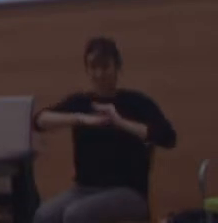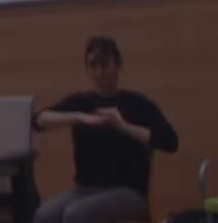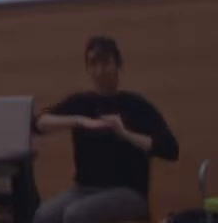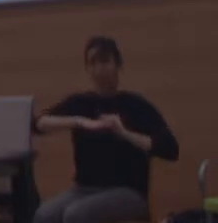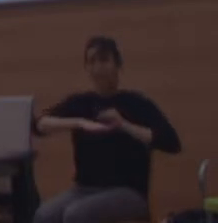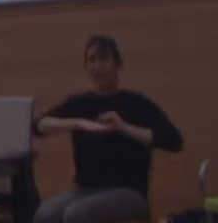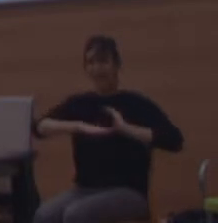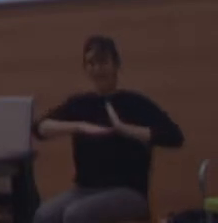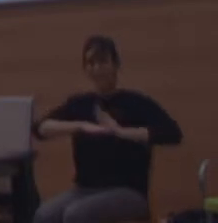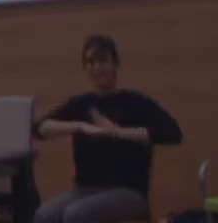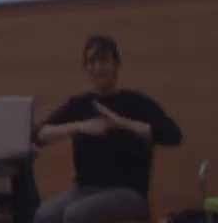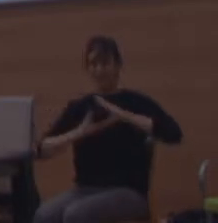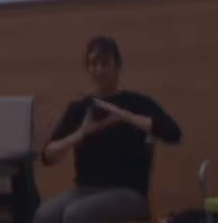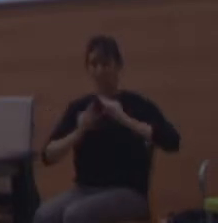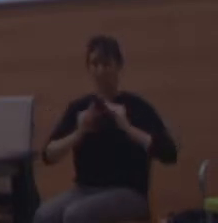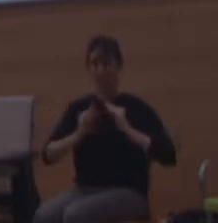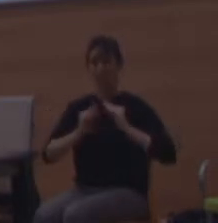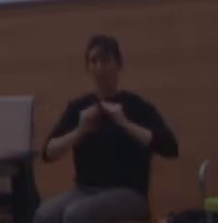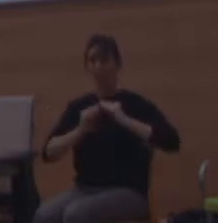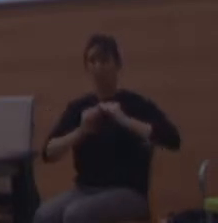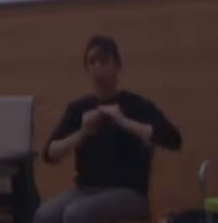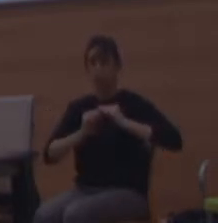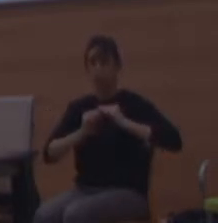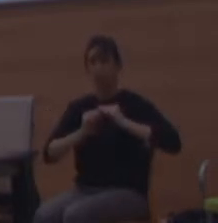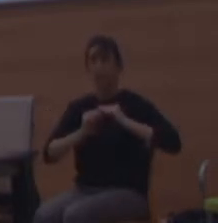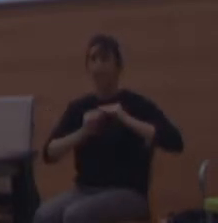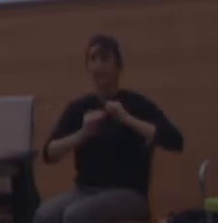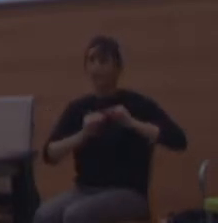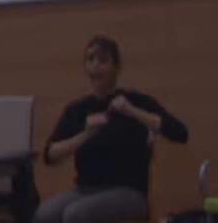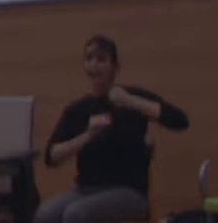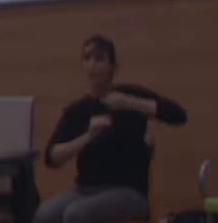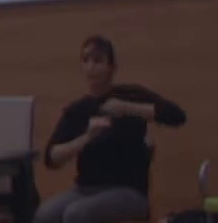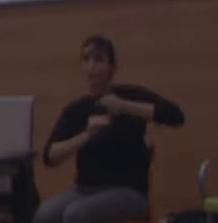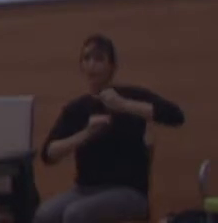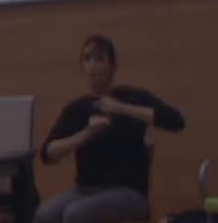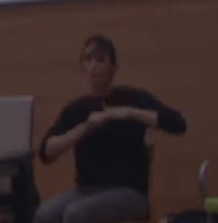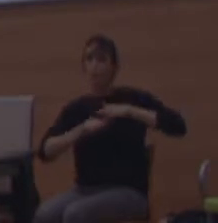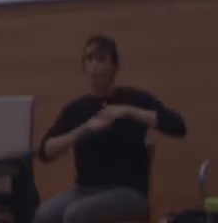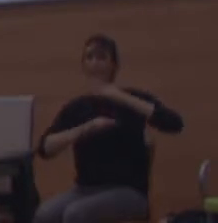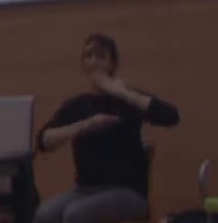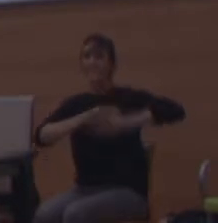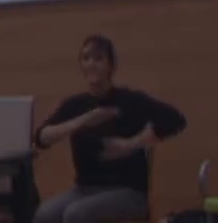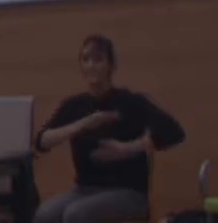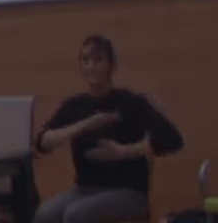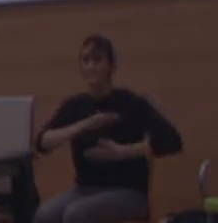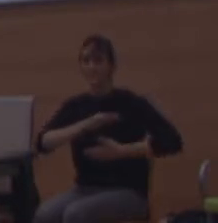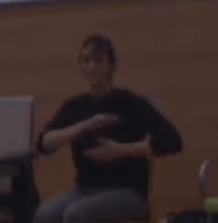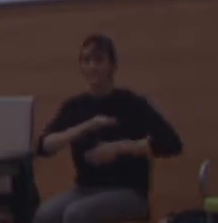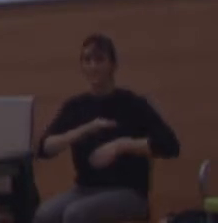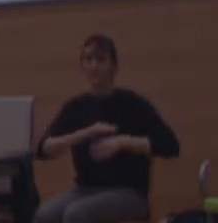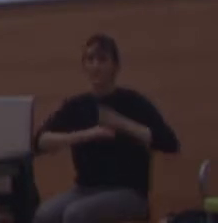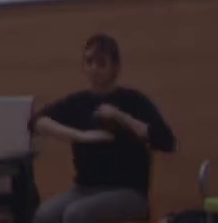pie, atrofiándoles, acortándoles y nos van a dar limitaciones de la movilidad articular, tanto